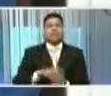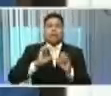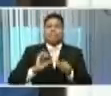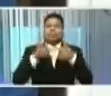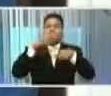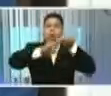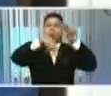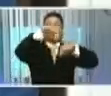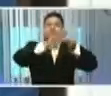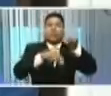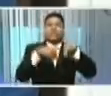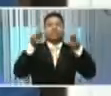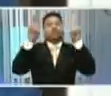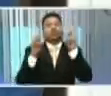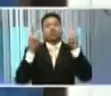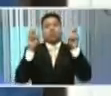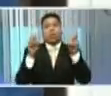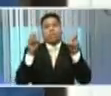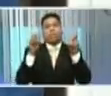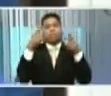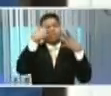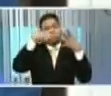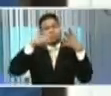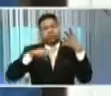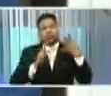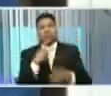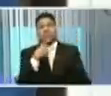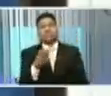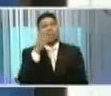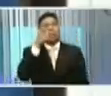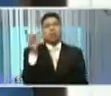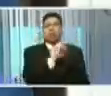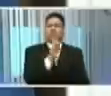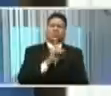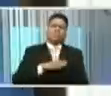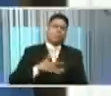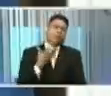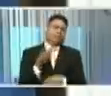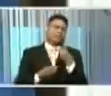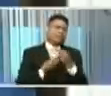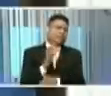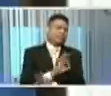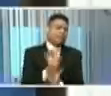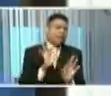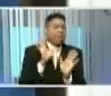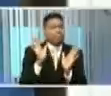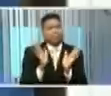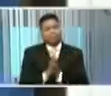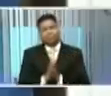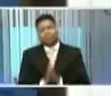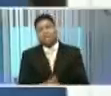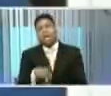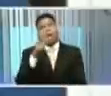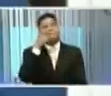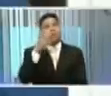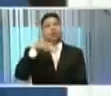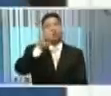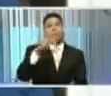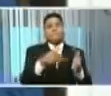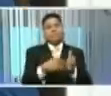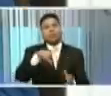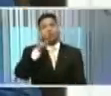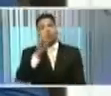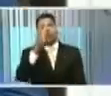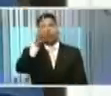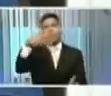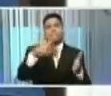nuevo, porque le decían al pueblo que no se puede. Y el pueblo en el 2001 y el 2002, ustedes saben que le